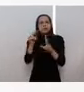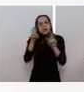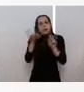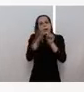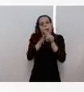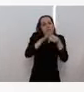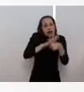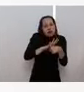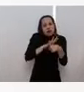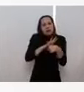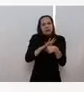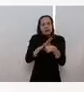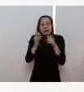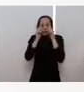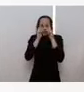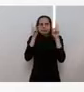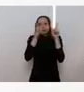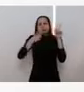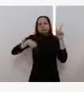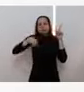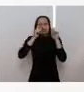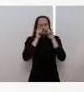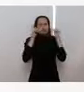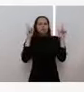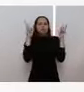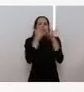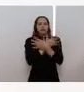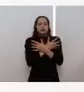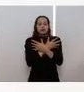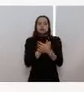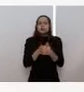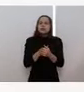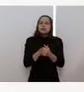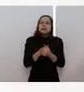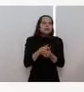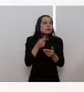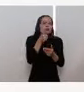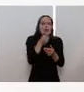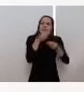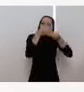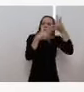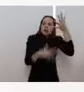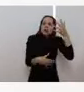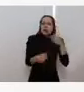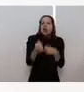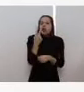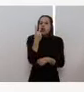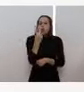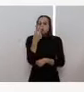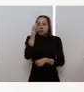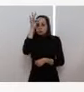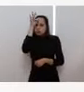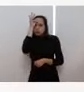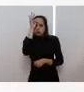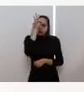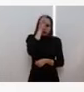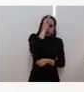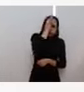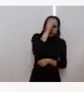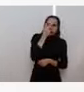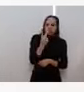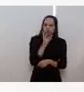realmente nos cogió por sorpresa a todos que ven ustedes acá dos hospitales en uno dividimos muy bien